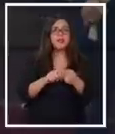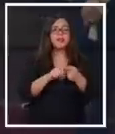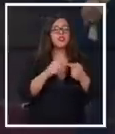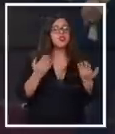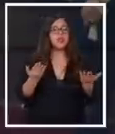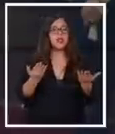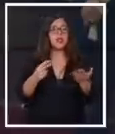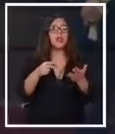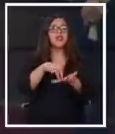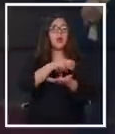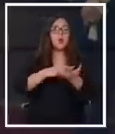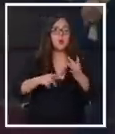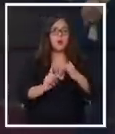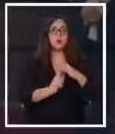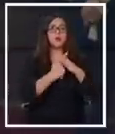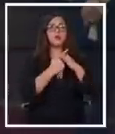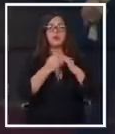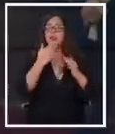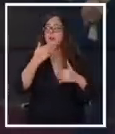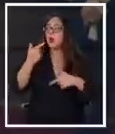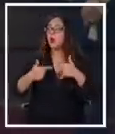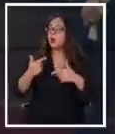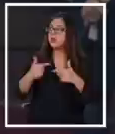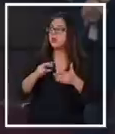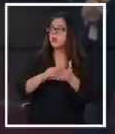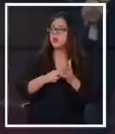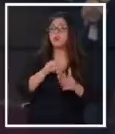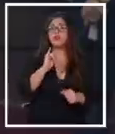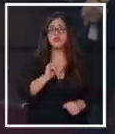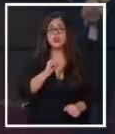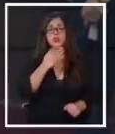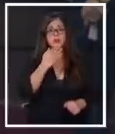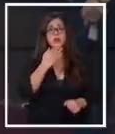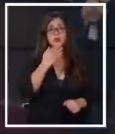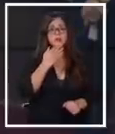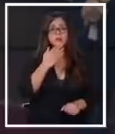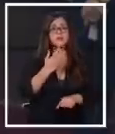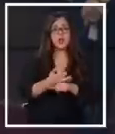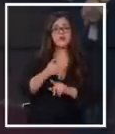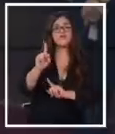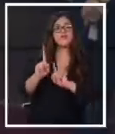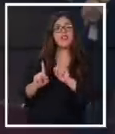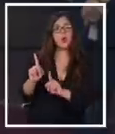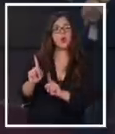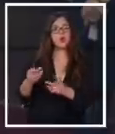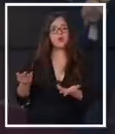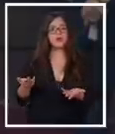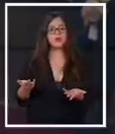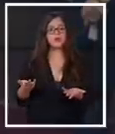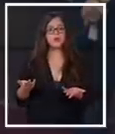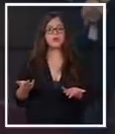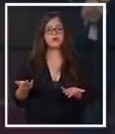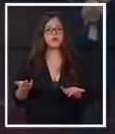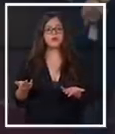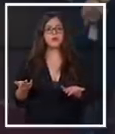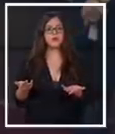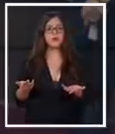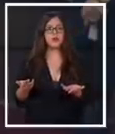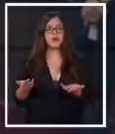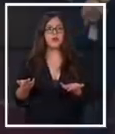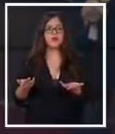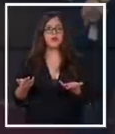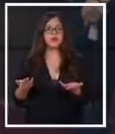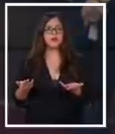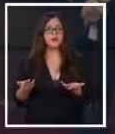y con un debate que no ha estado exento de ripios que no estaba exento de dificultades algunas veces que